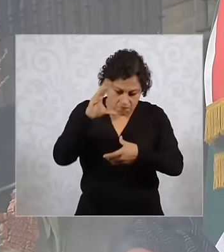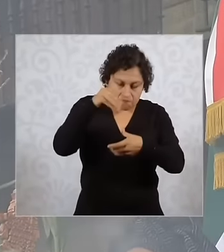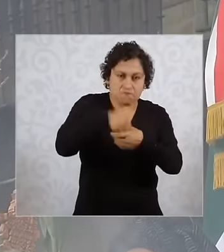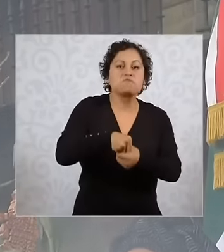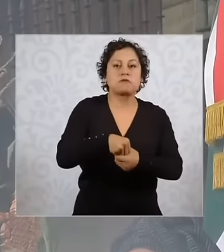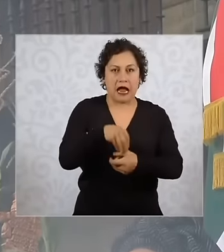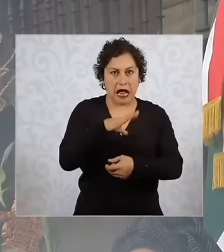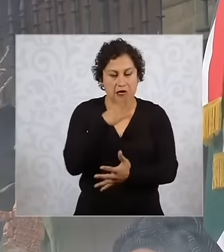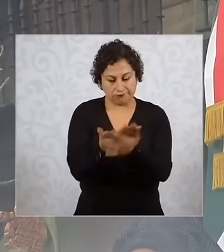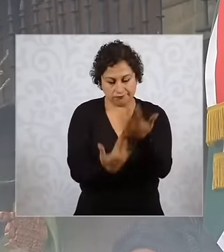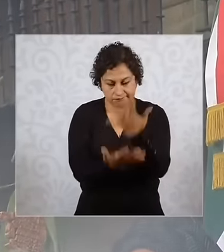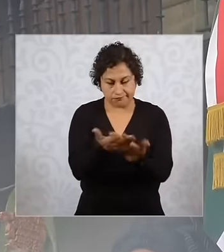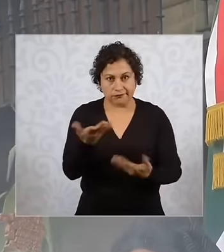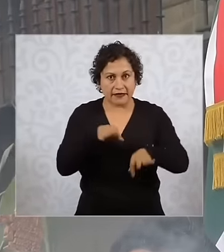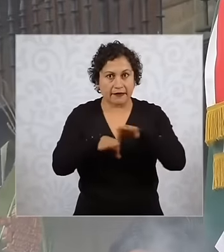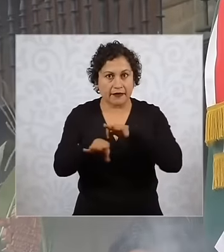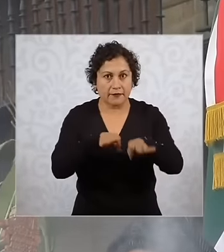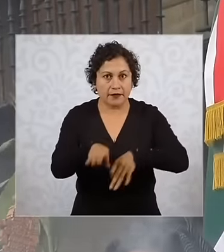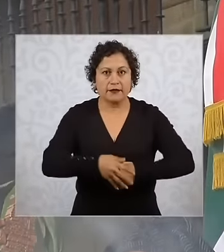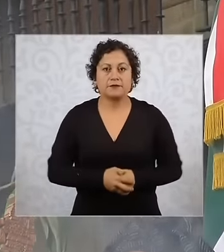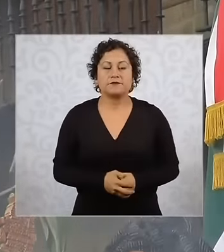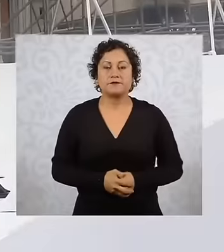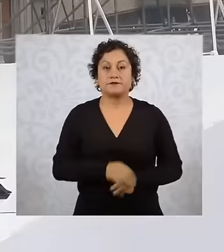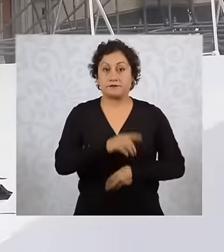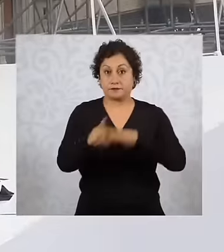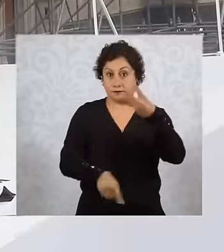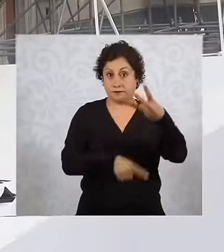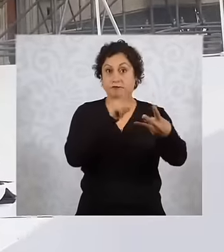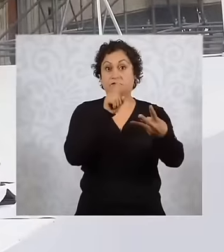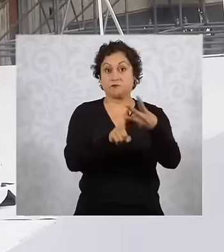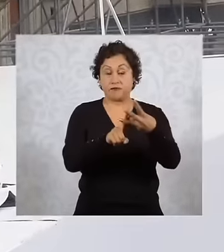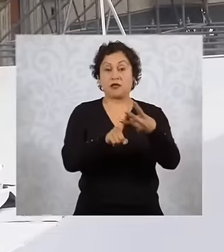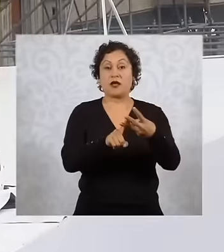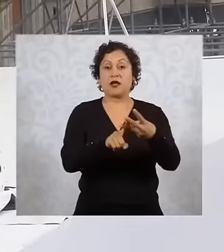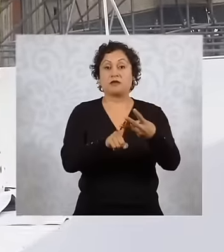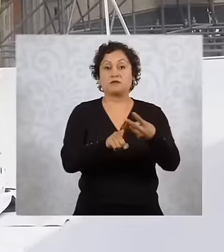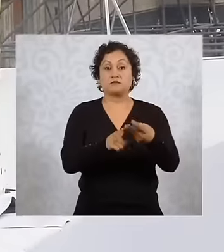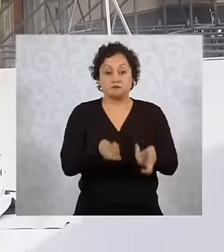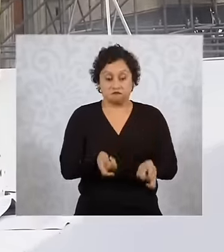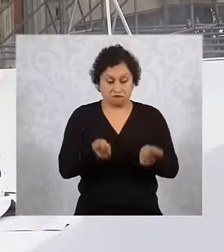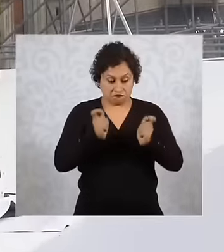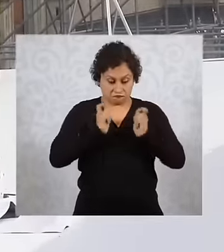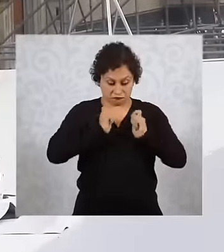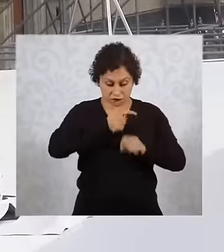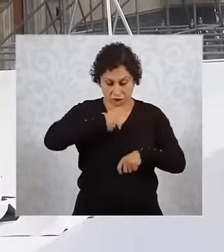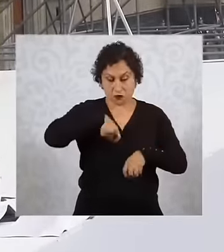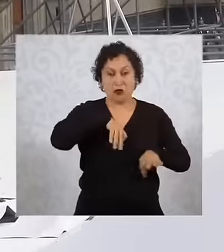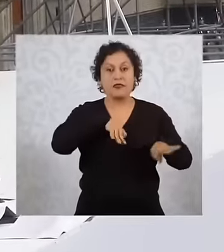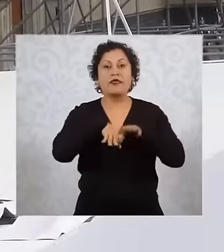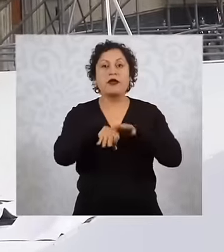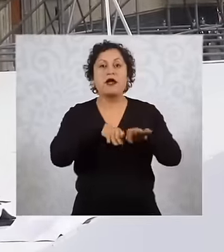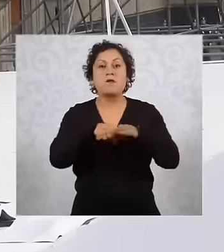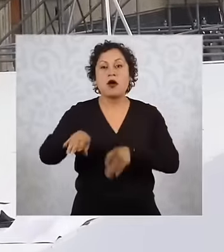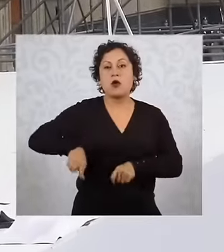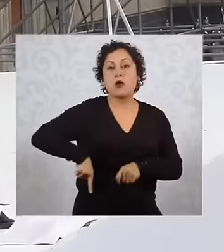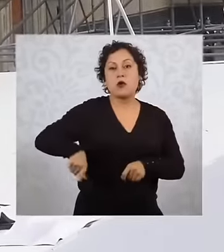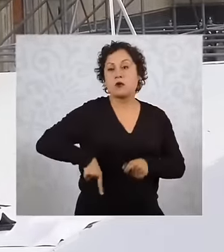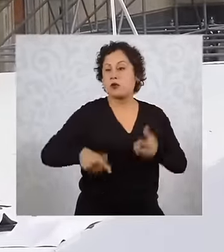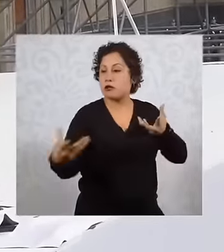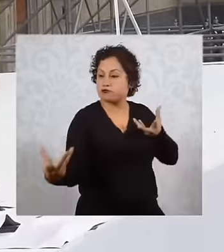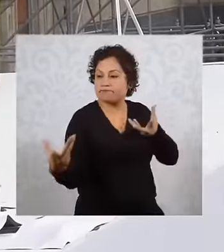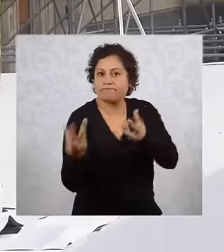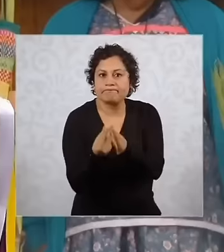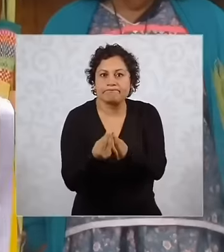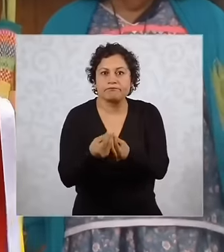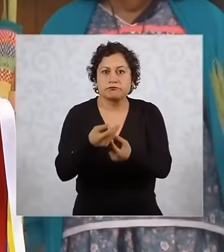Tres, seremos un gobierno sensible y cercano a la gente, de